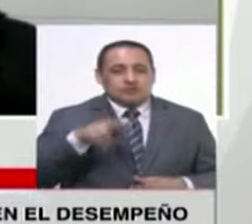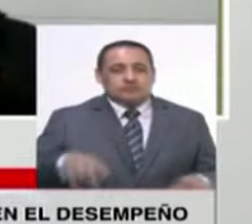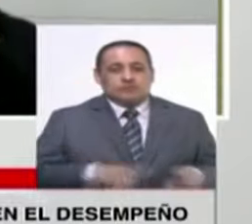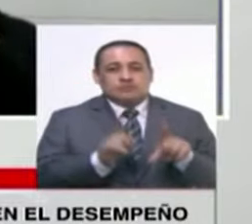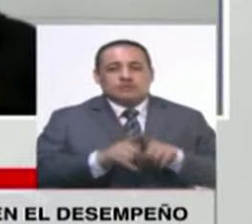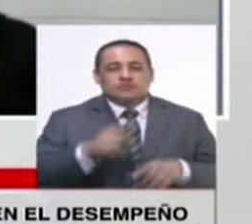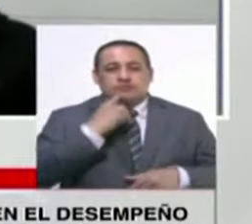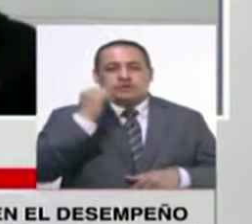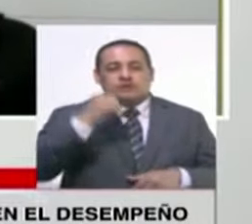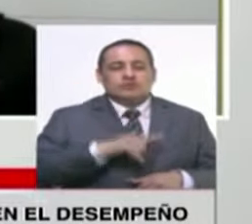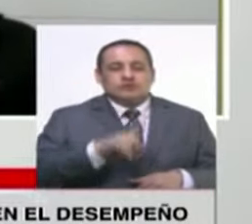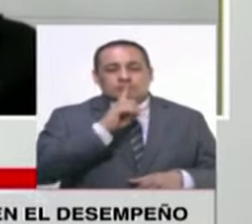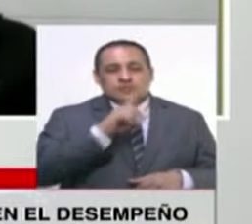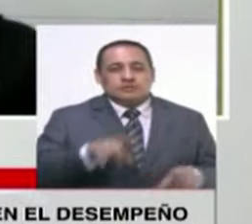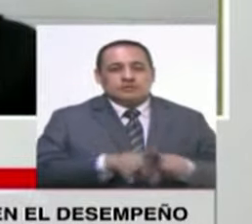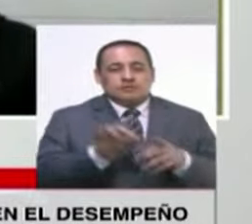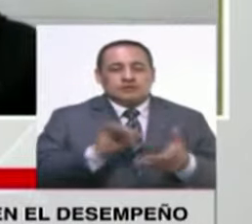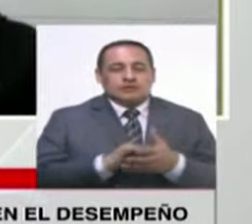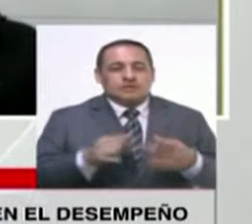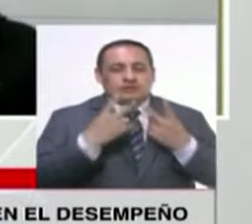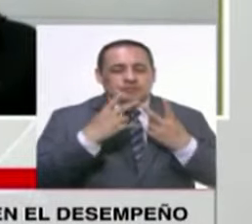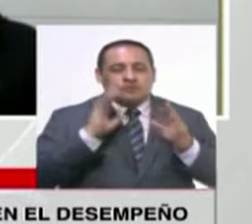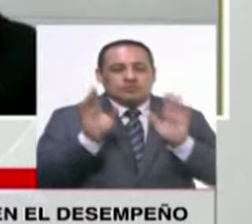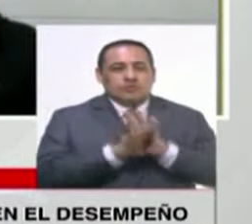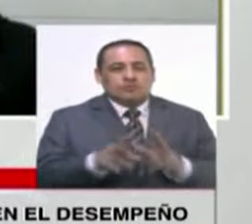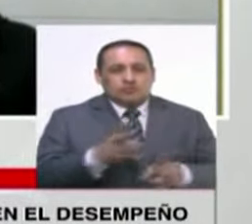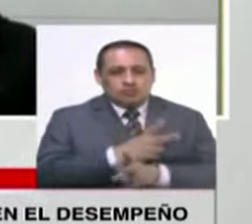su derecho a guardar silencio porque debemos